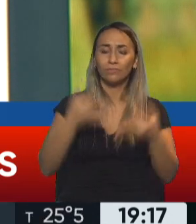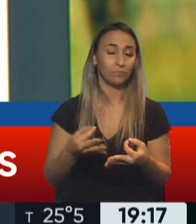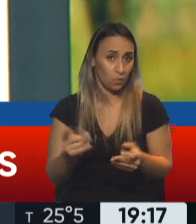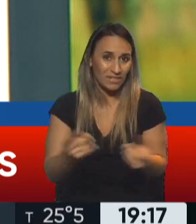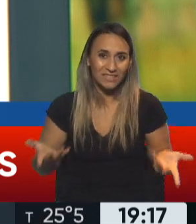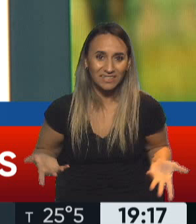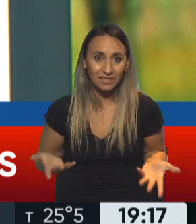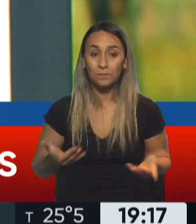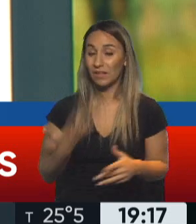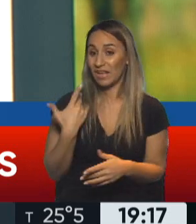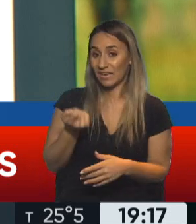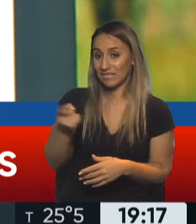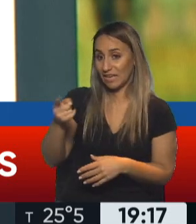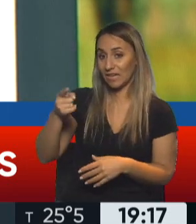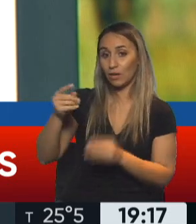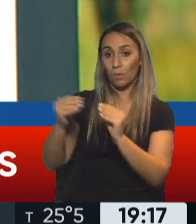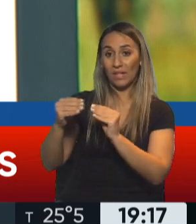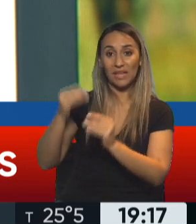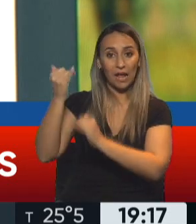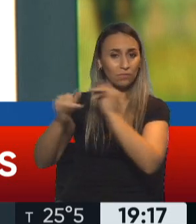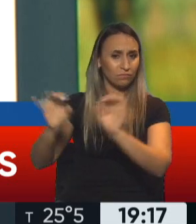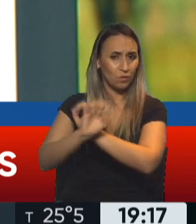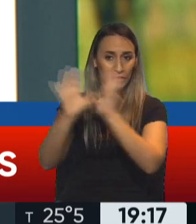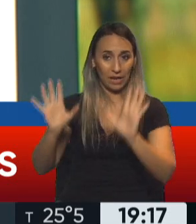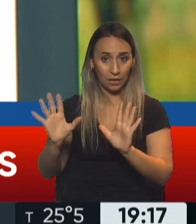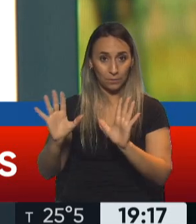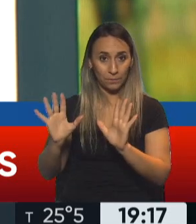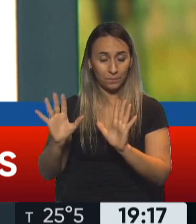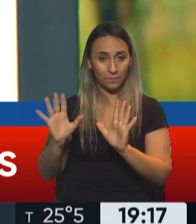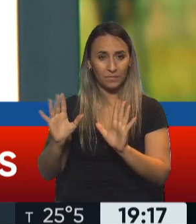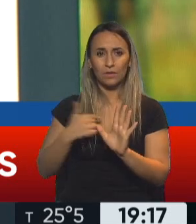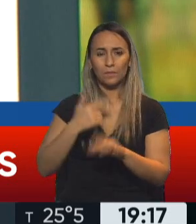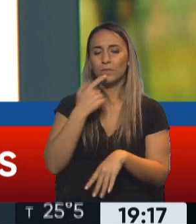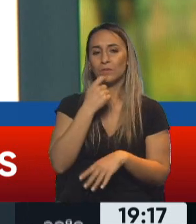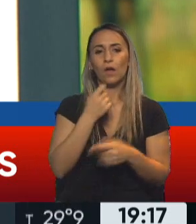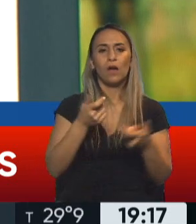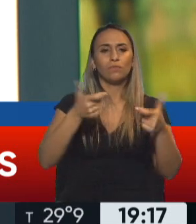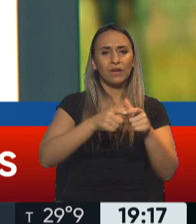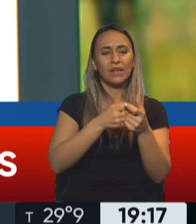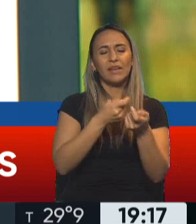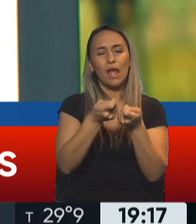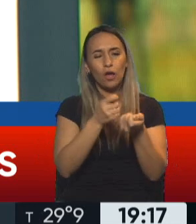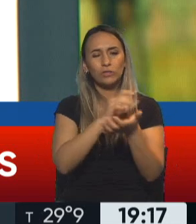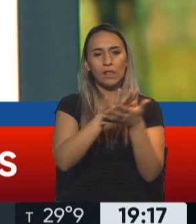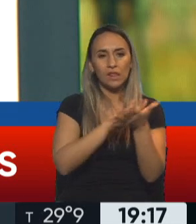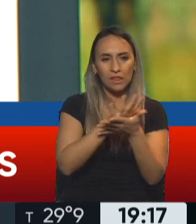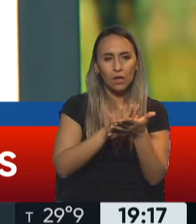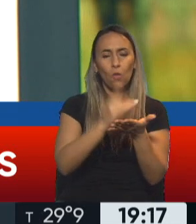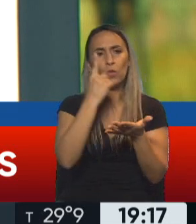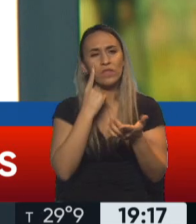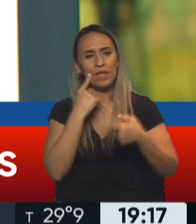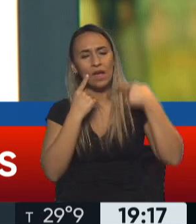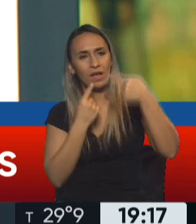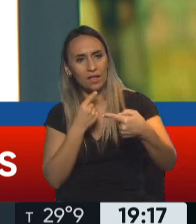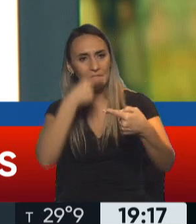que lo contaba NASA recién muy bien, es que veía que mientras negociaba, pasaban 2 días, 3 días, sí, dame una semana más, vemos, y lo que pasaba es que